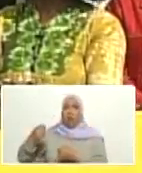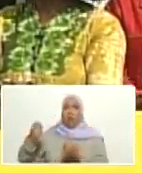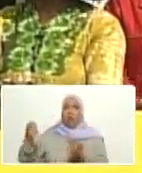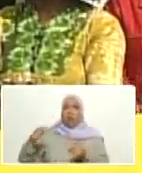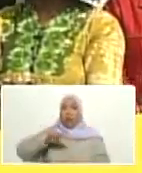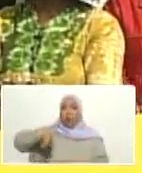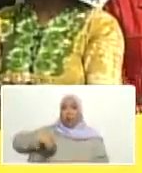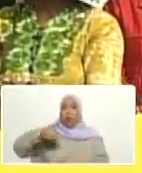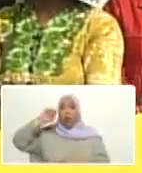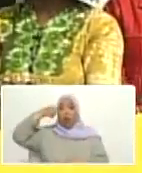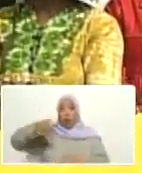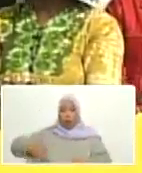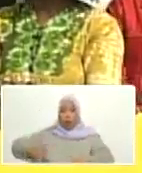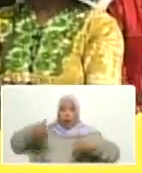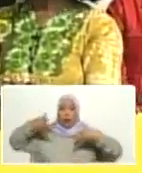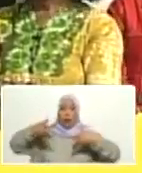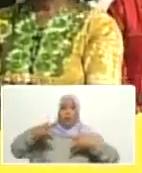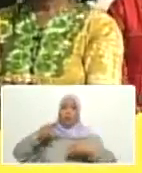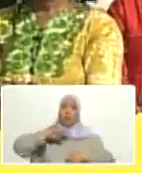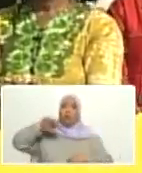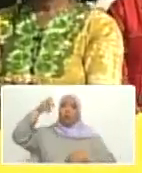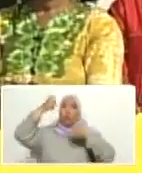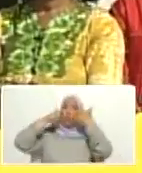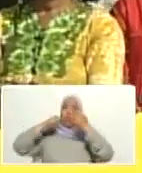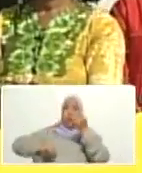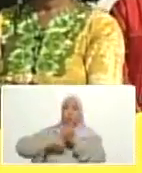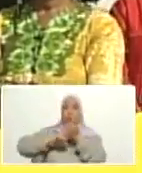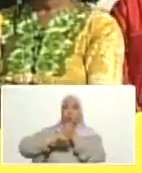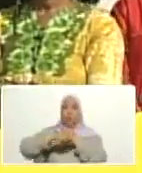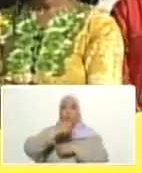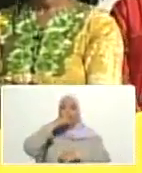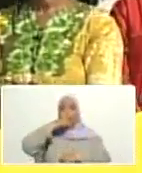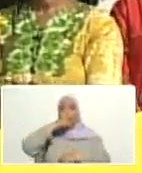victoria aplastante que pulverizó